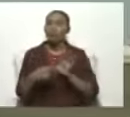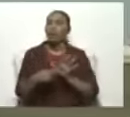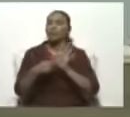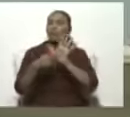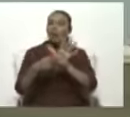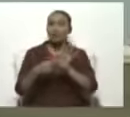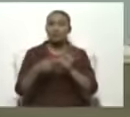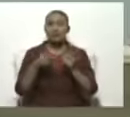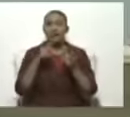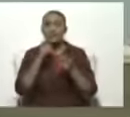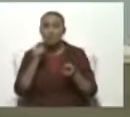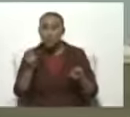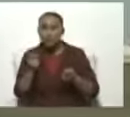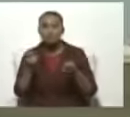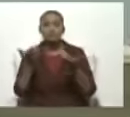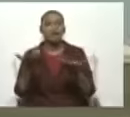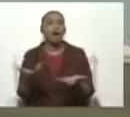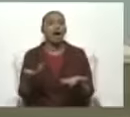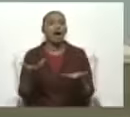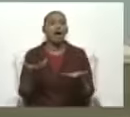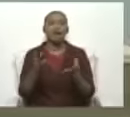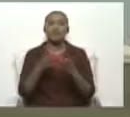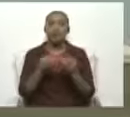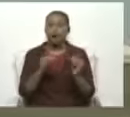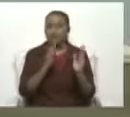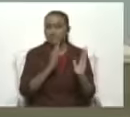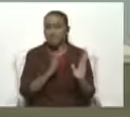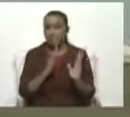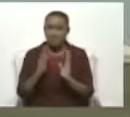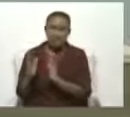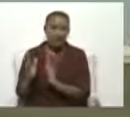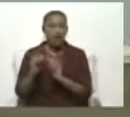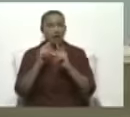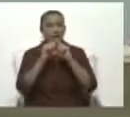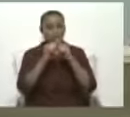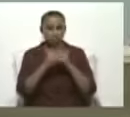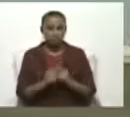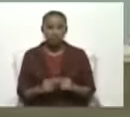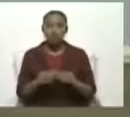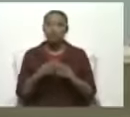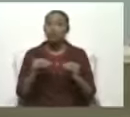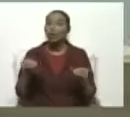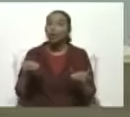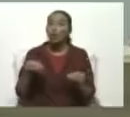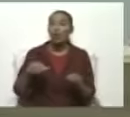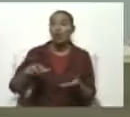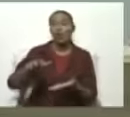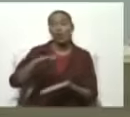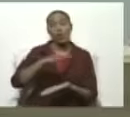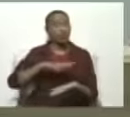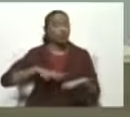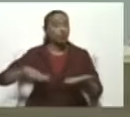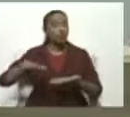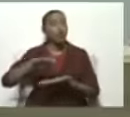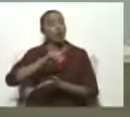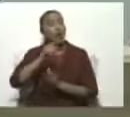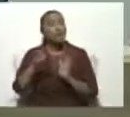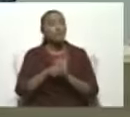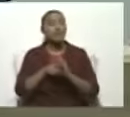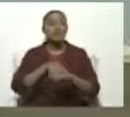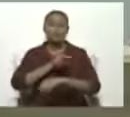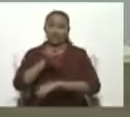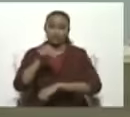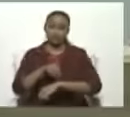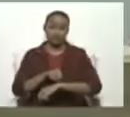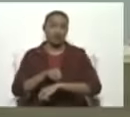de recepción de actas y todos los procesos de totalización en los centros nacionales de totalización. En paralelo